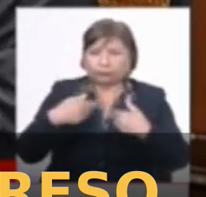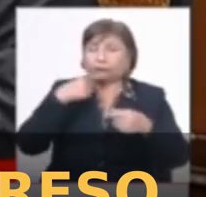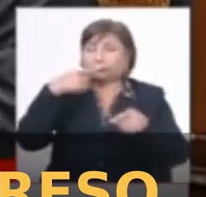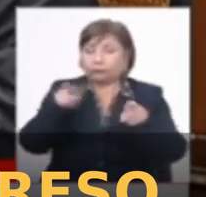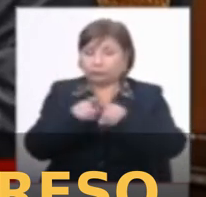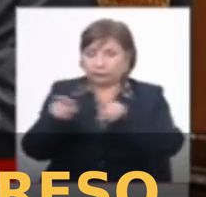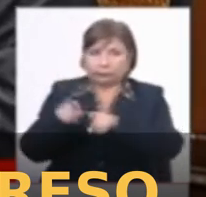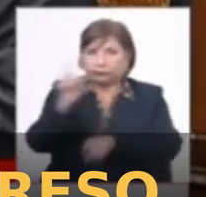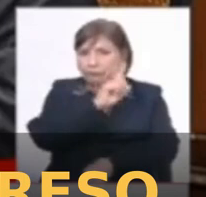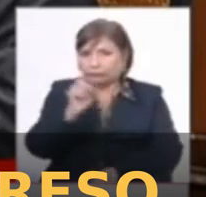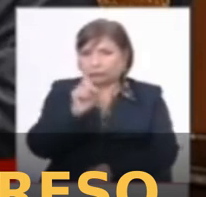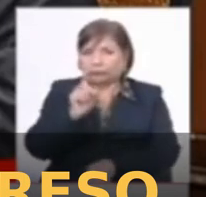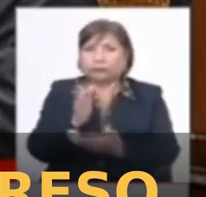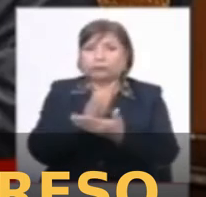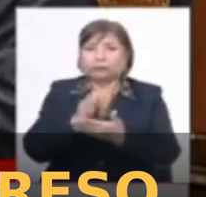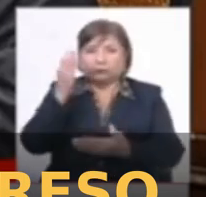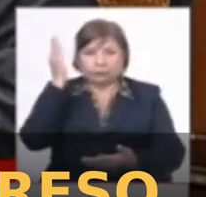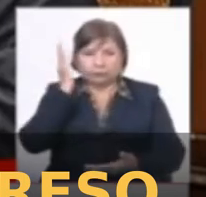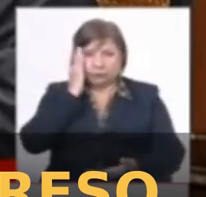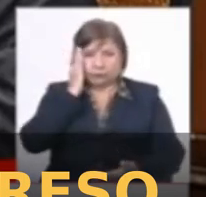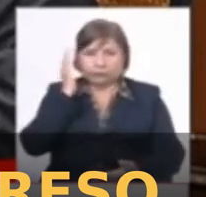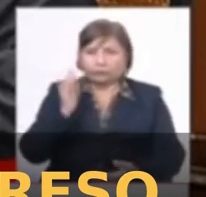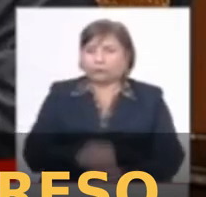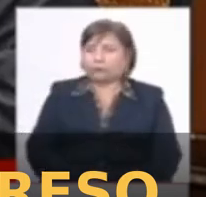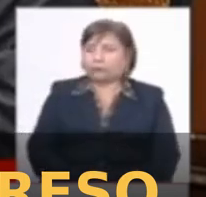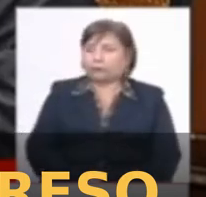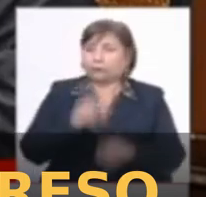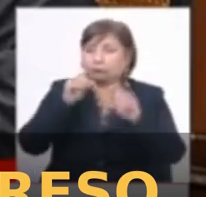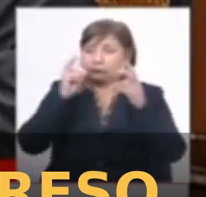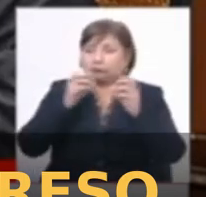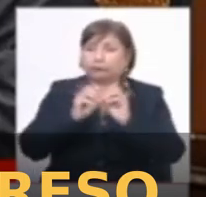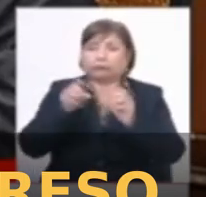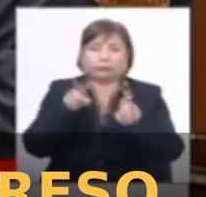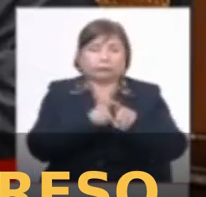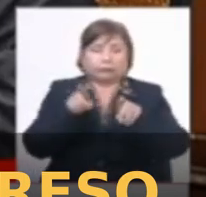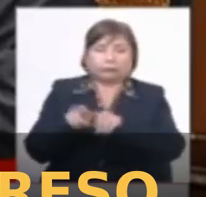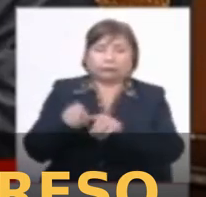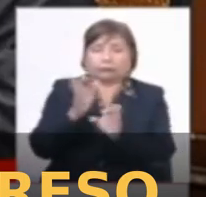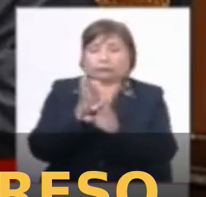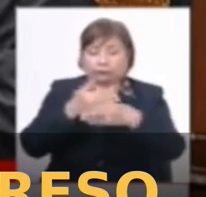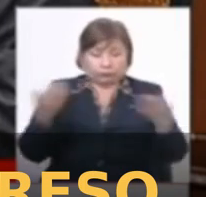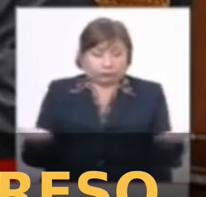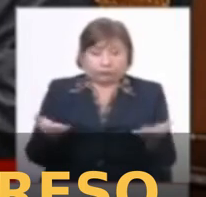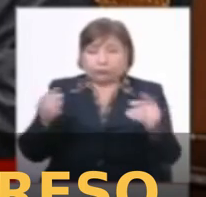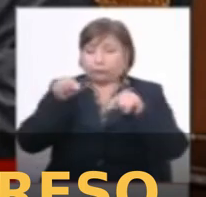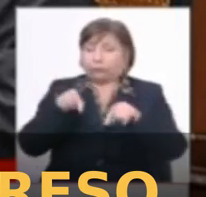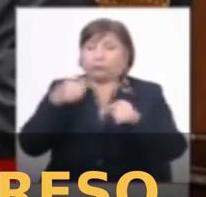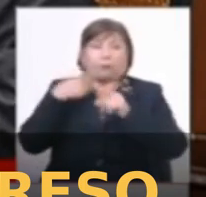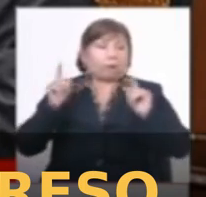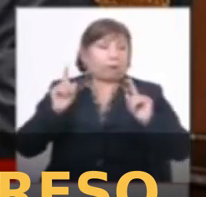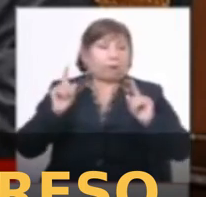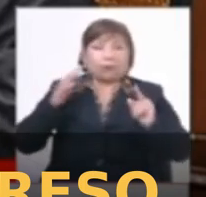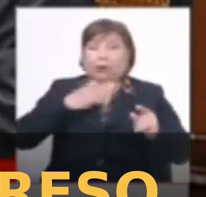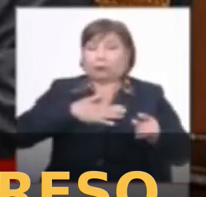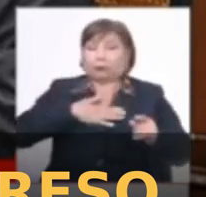en claro, no participación, sino conocimiento. De la misma forma, podía haberlo hecho acá, pero teniendo en cuenta que dentro